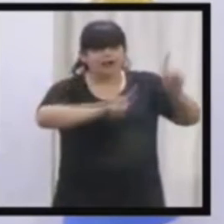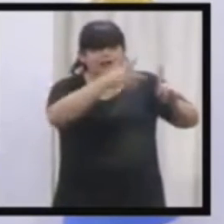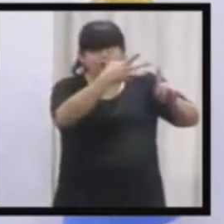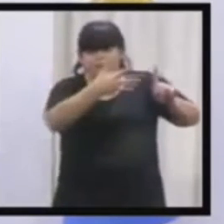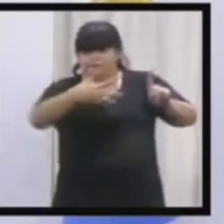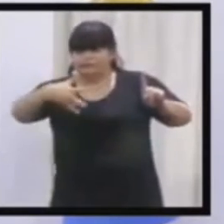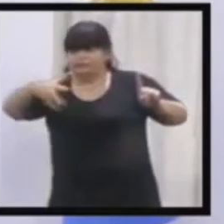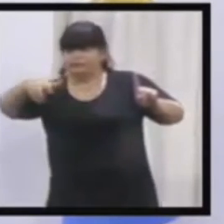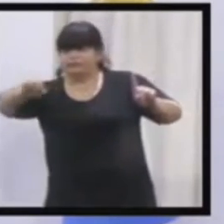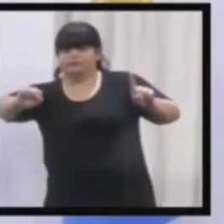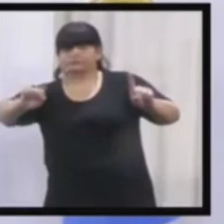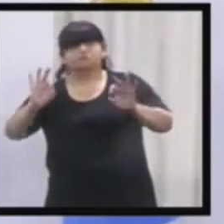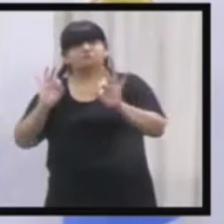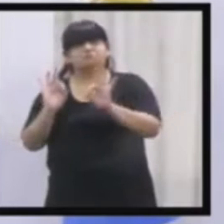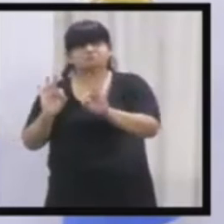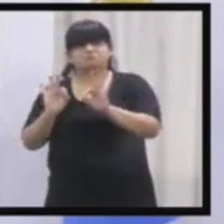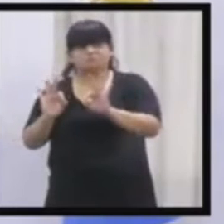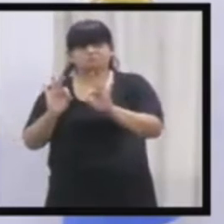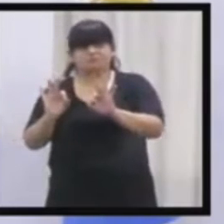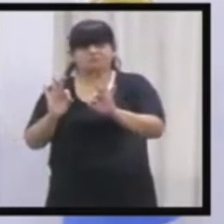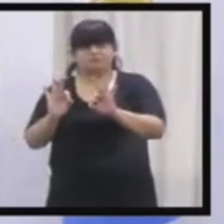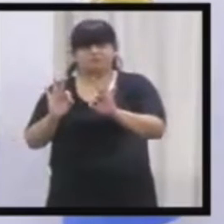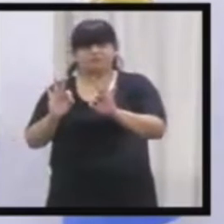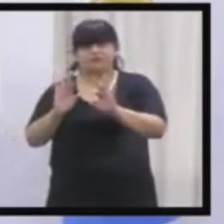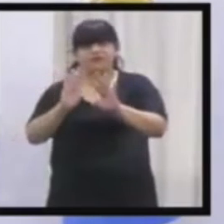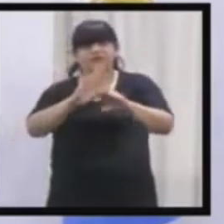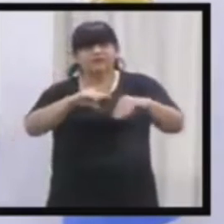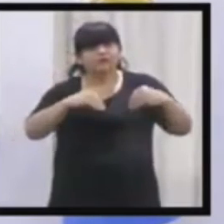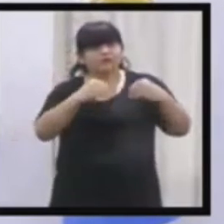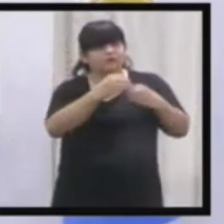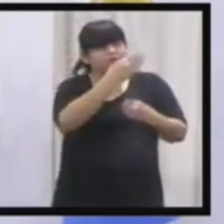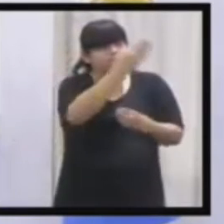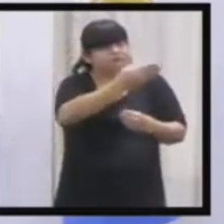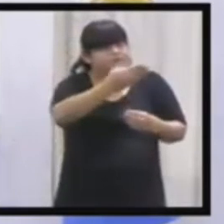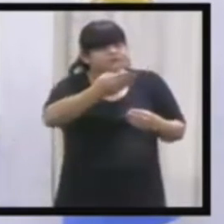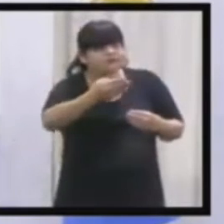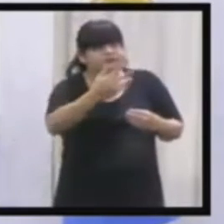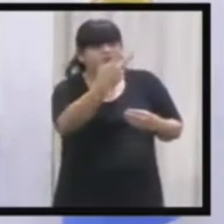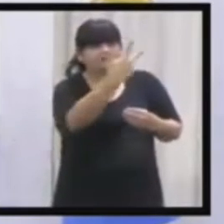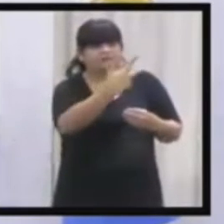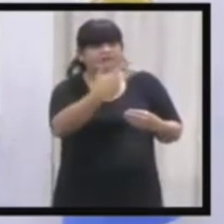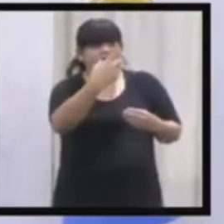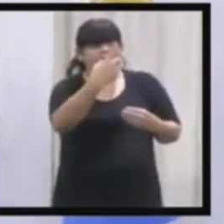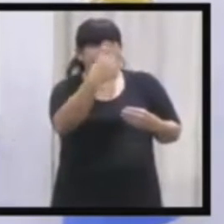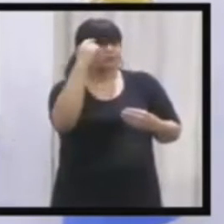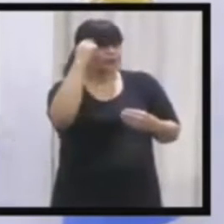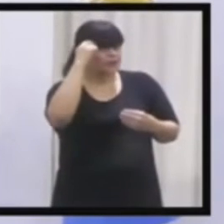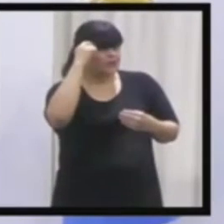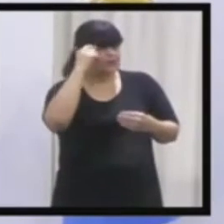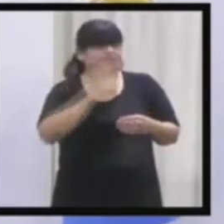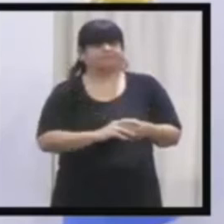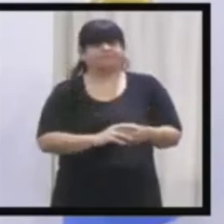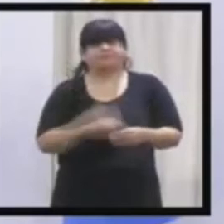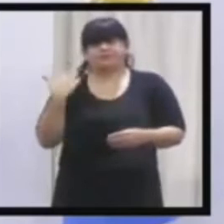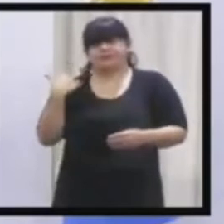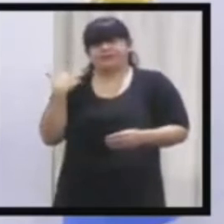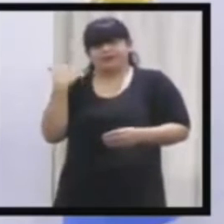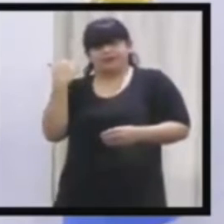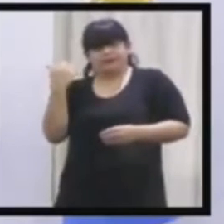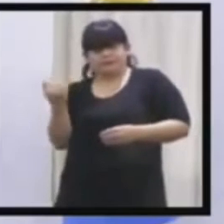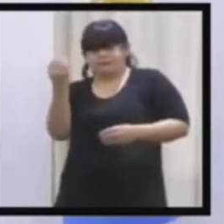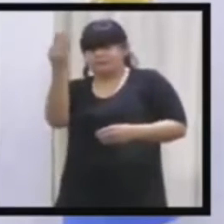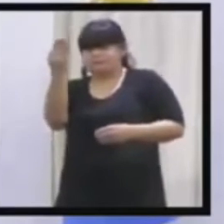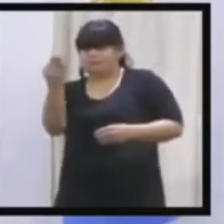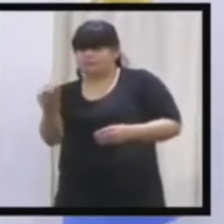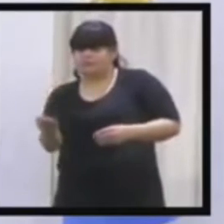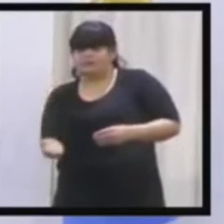pacientes de los 310 positivos que hay a la fecha. Lamentablemente, en el día de ayer tuvimos una nueva